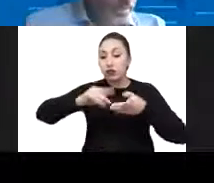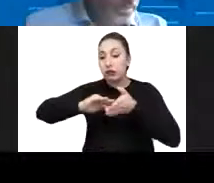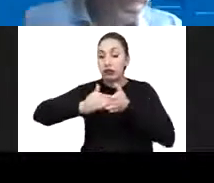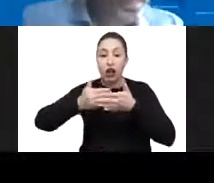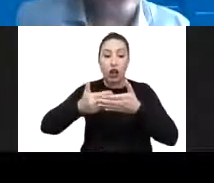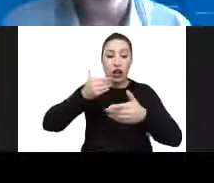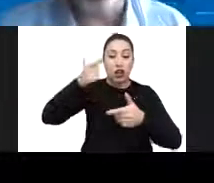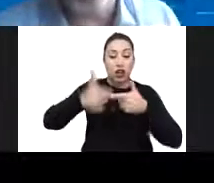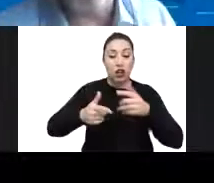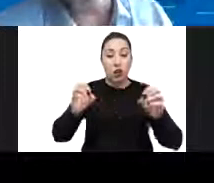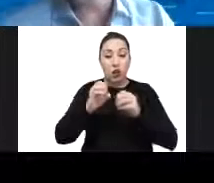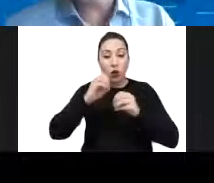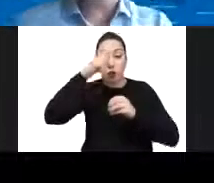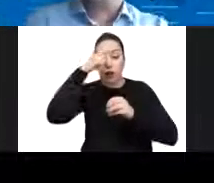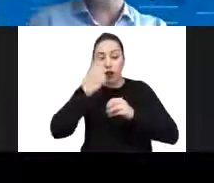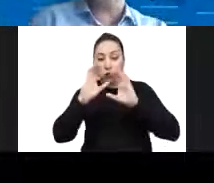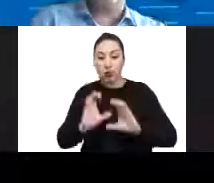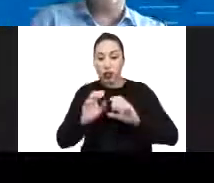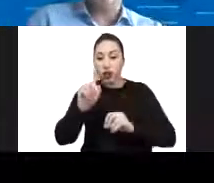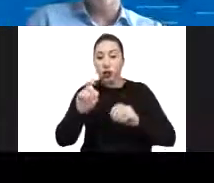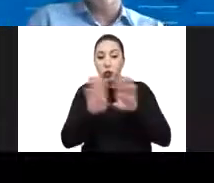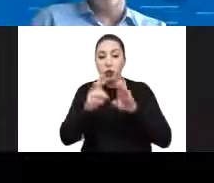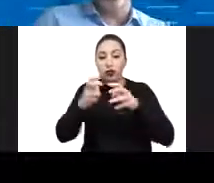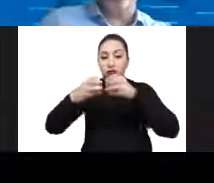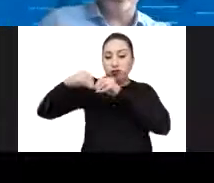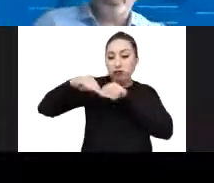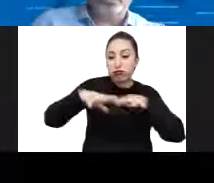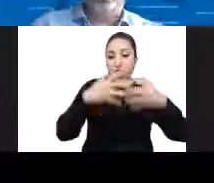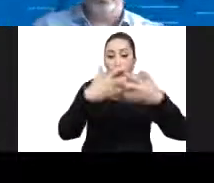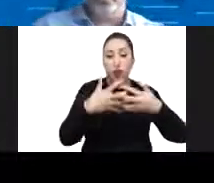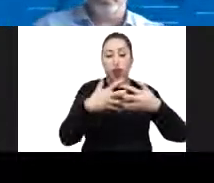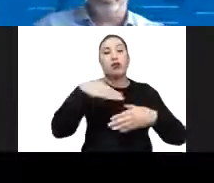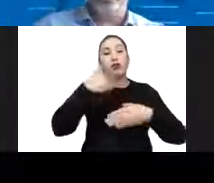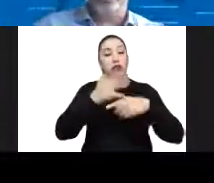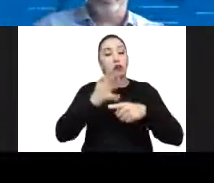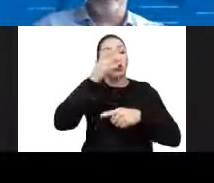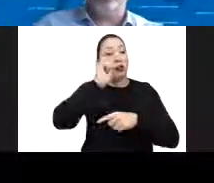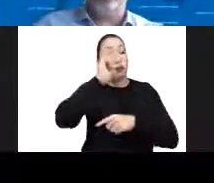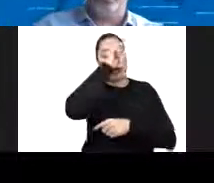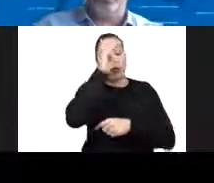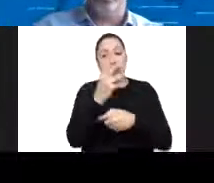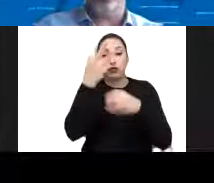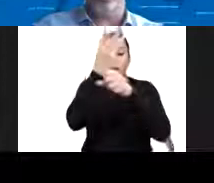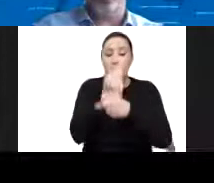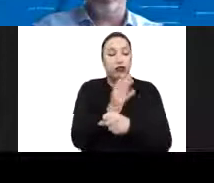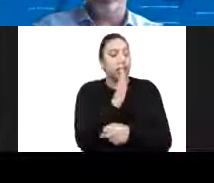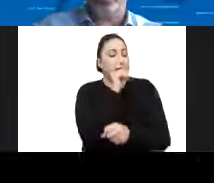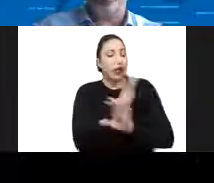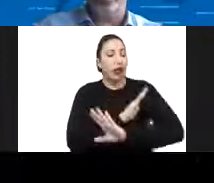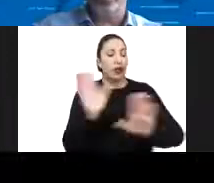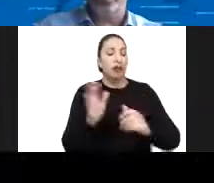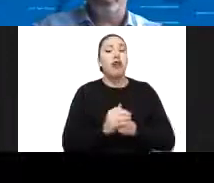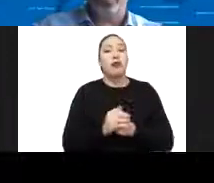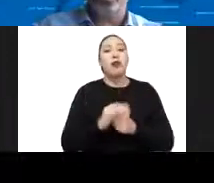en atacar o mitigar la vulnerabilidad del sistema actual. Y con este tipo de métricas pudimos priorizar